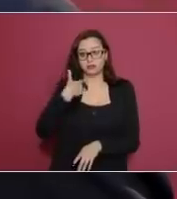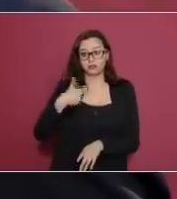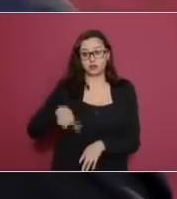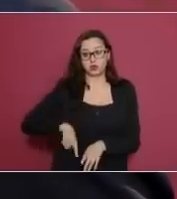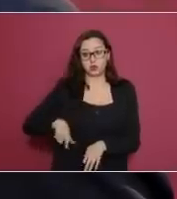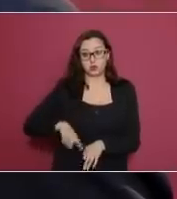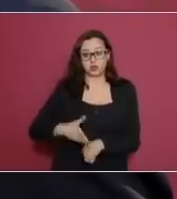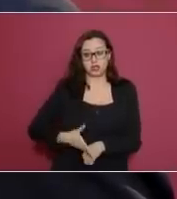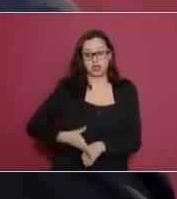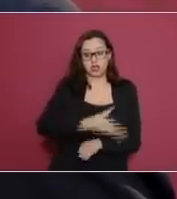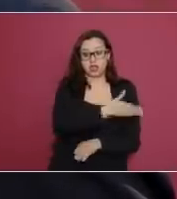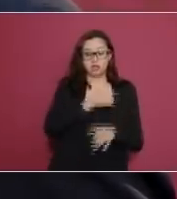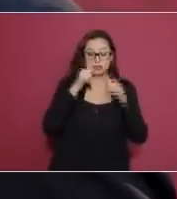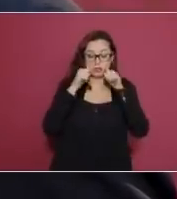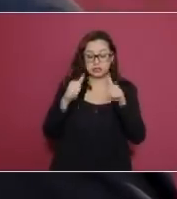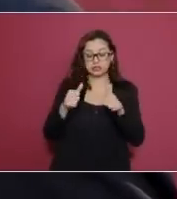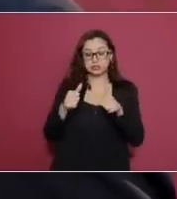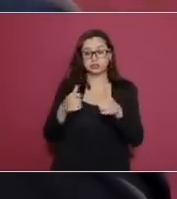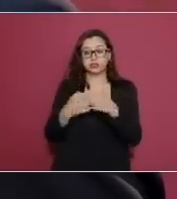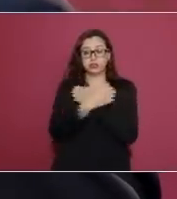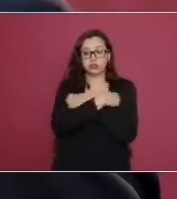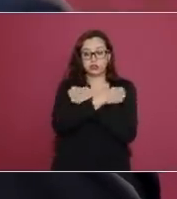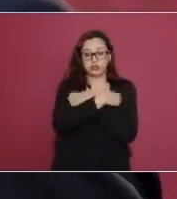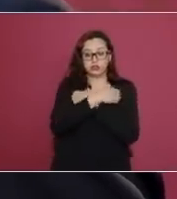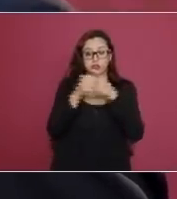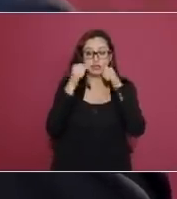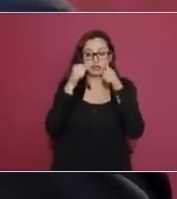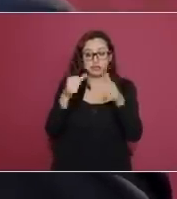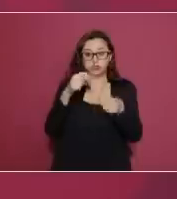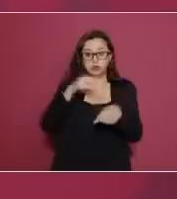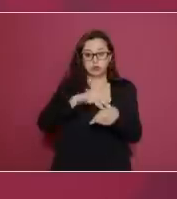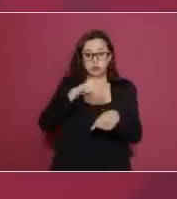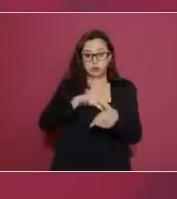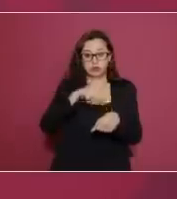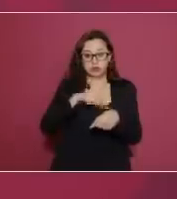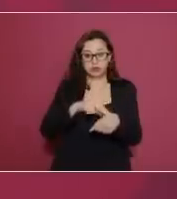la atención médica, los medicamentos gratuitos, todo eso es populismo,